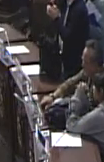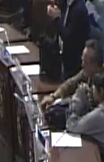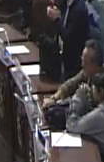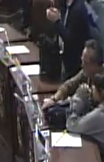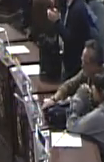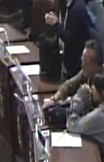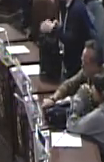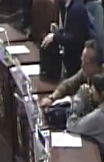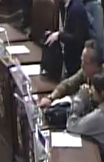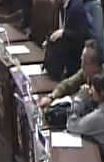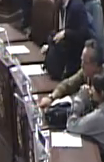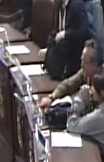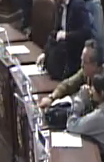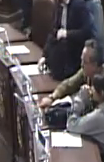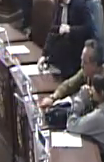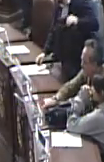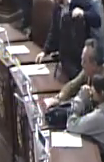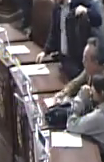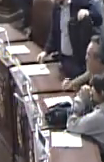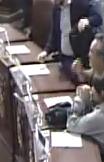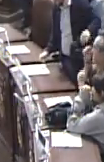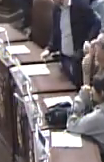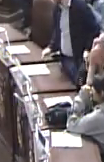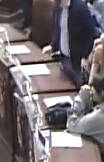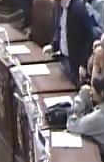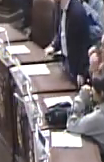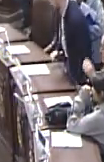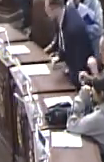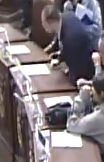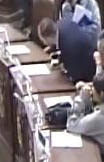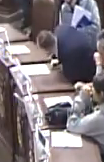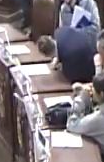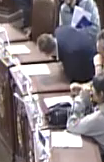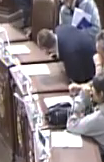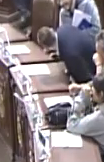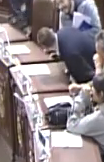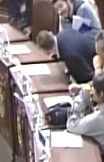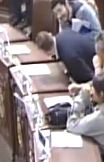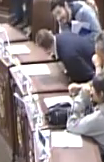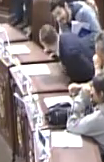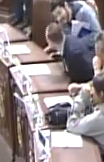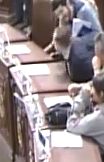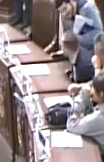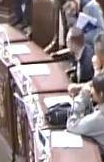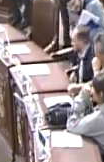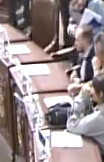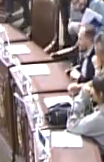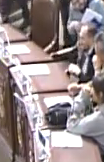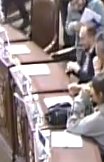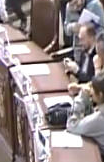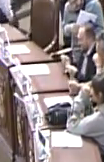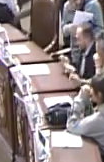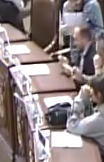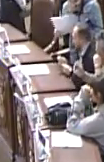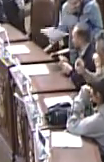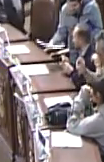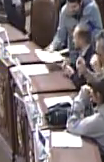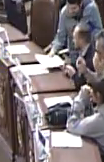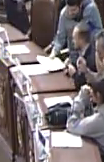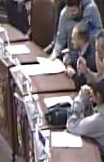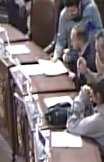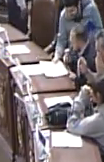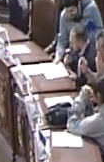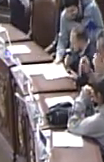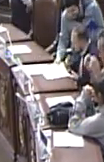Se les informa a todas las diputadas y diputados que el discurso se encuentra en sus curules. Muchas gracias a Luis Alberto